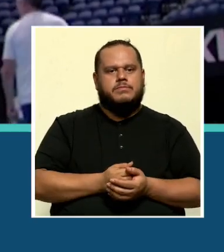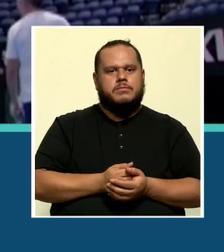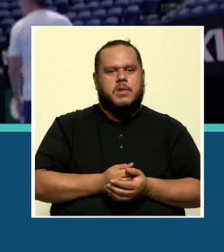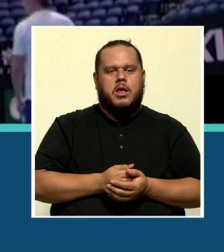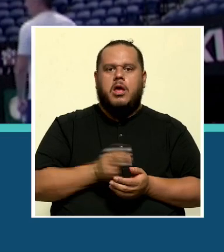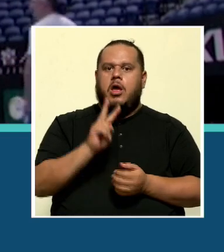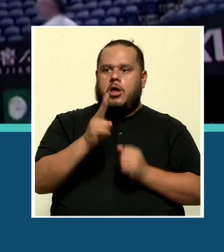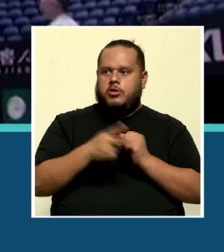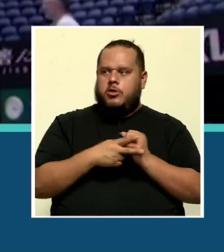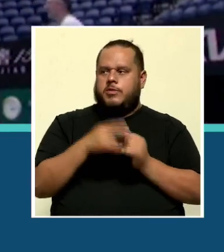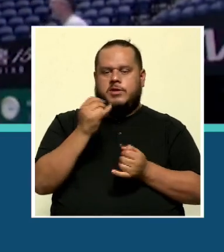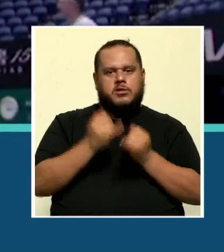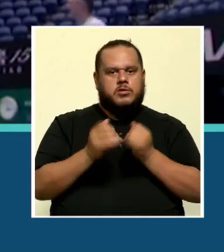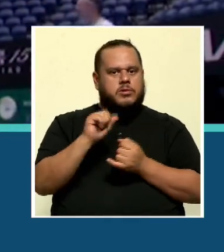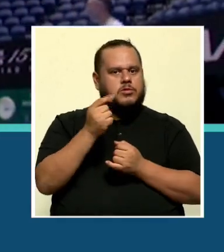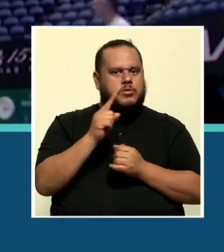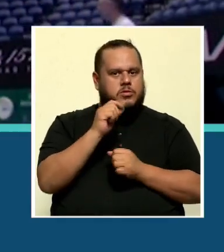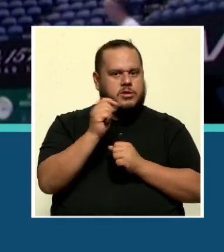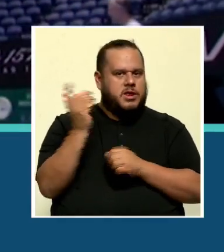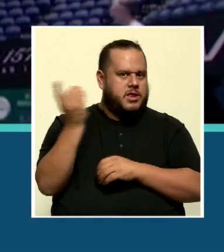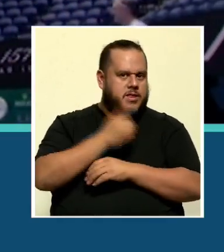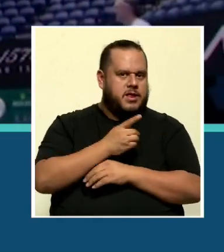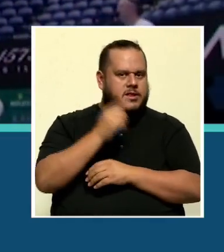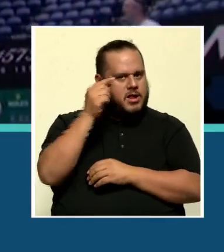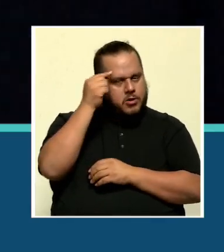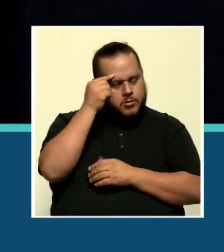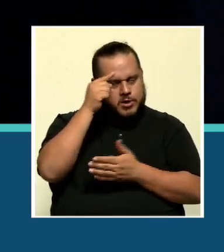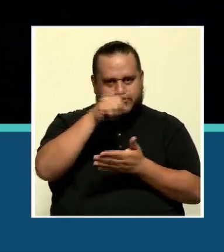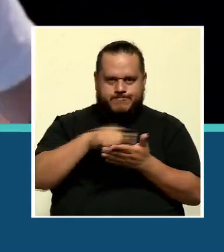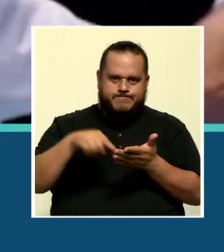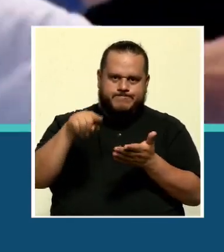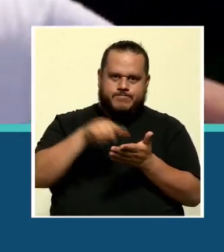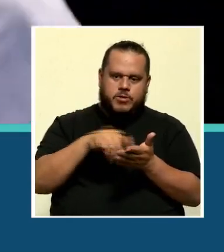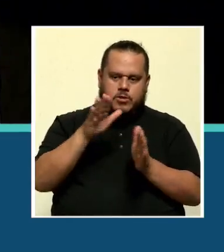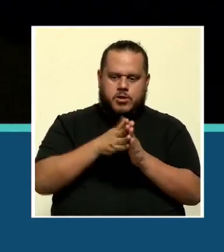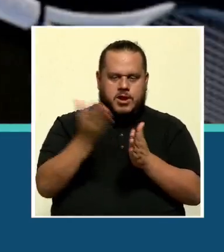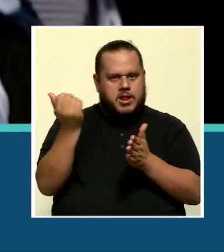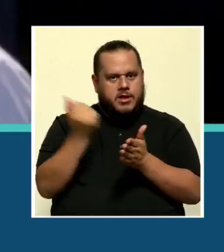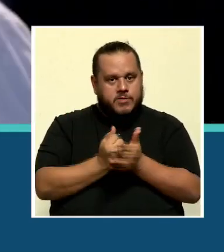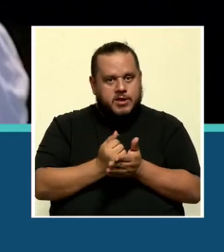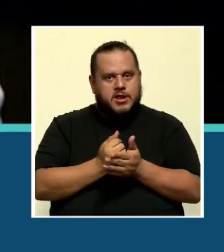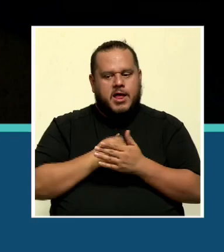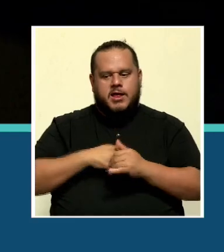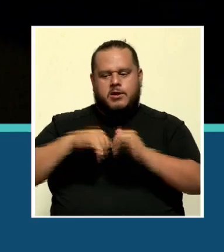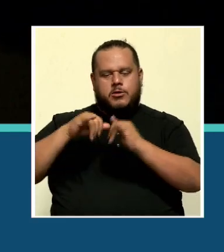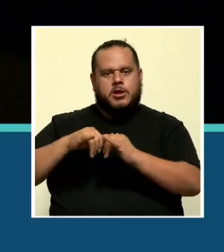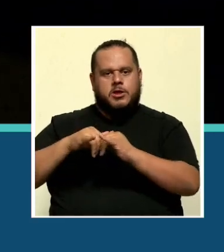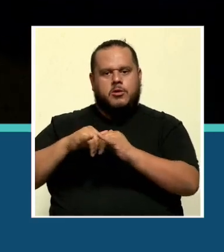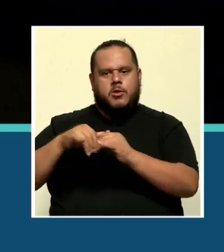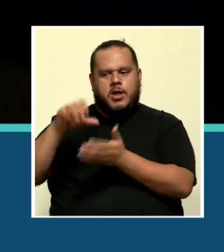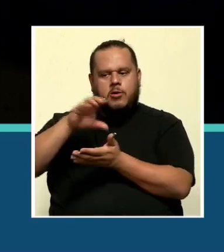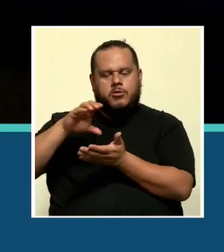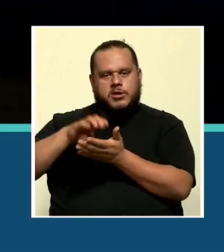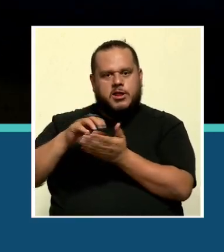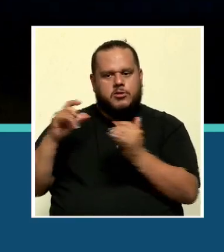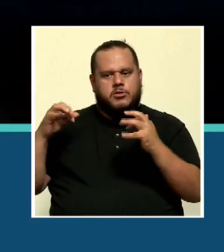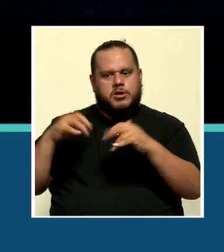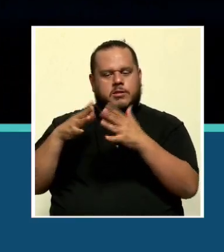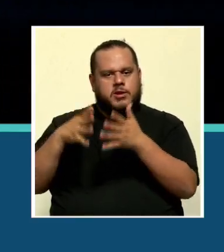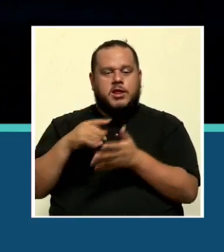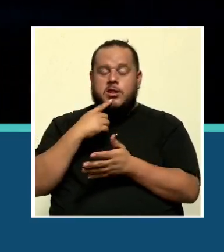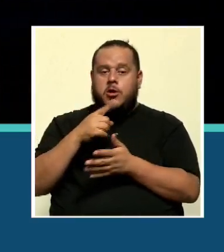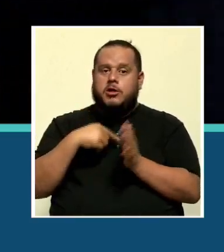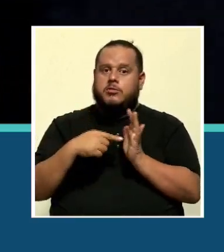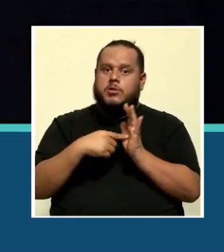2 veces en los últimos 11 días, el gobierno anuló la visa del serbio y lo detuvo en un centro de migrantes, al señalar que su presencia